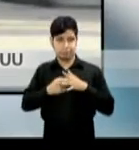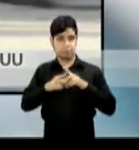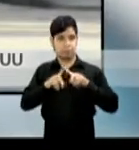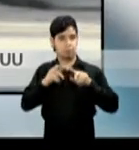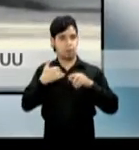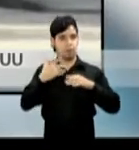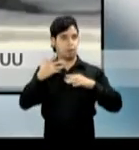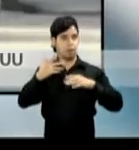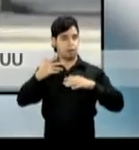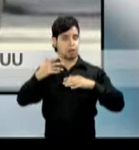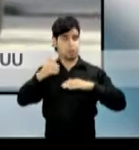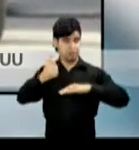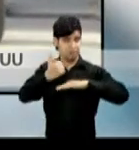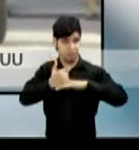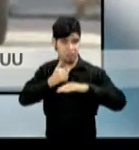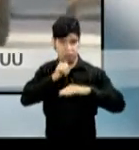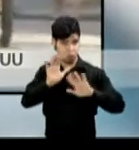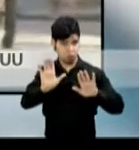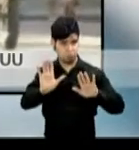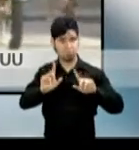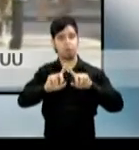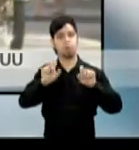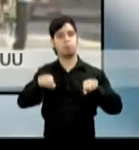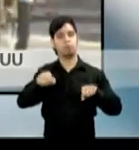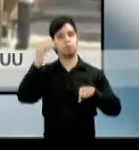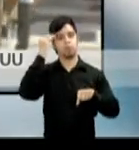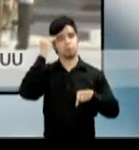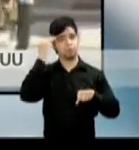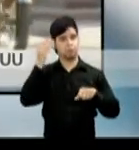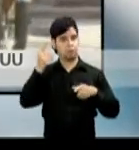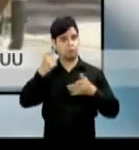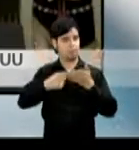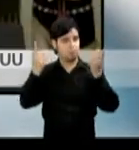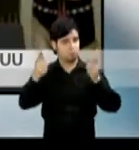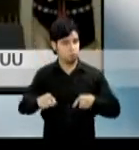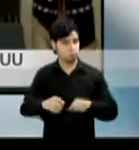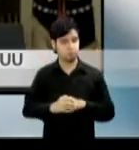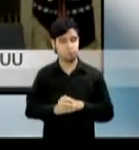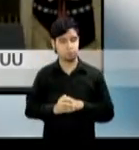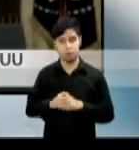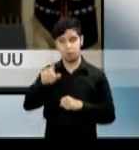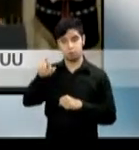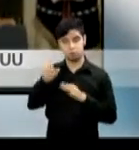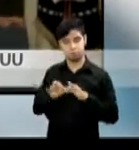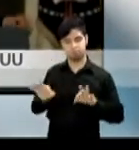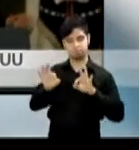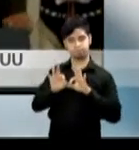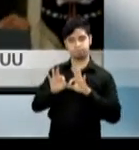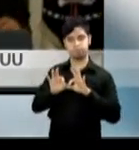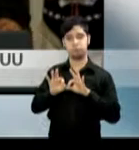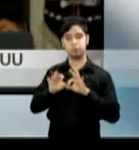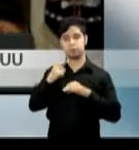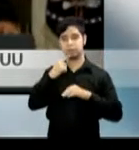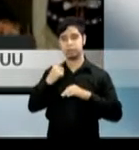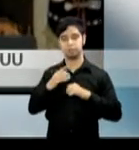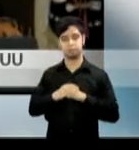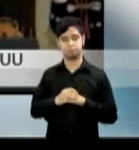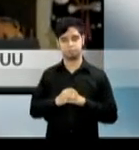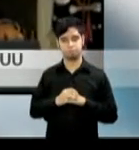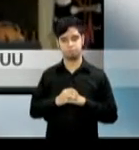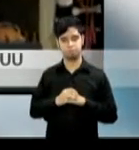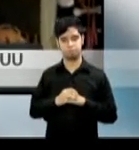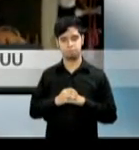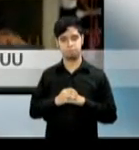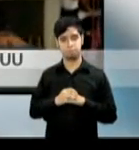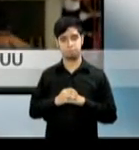estabilizada como para tú poder saber con precisión qué va a pasar. La pregunta obligatoria, basado en lo que me acabas de mencionar, establece el hecho de que hay